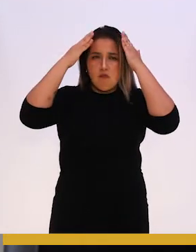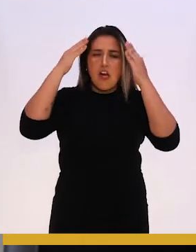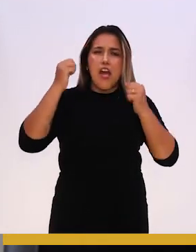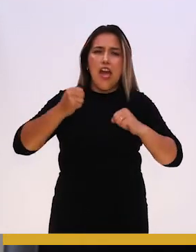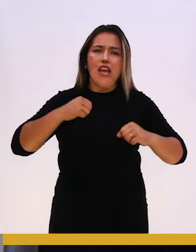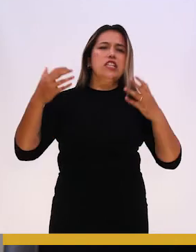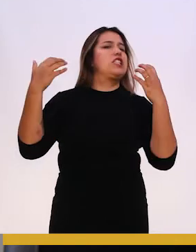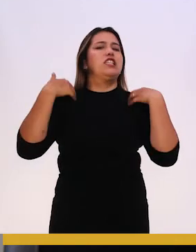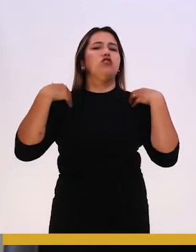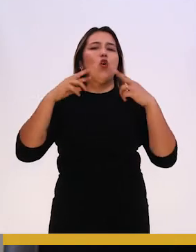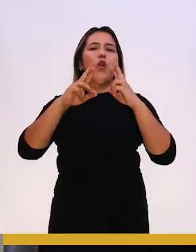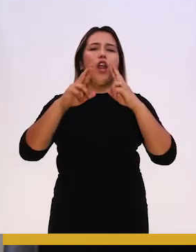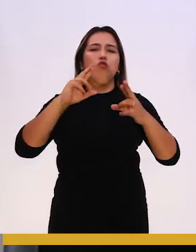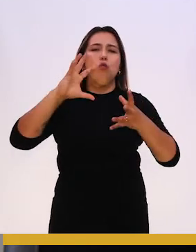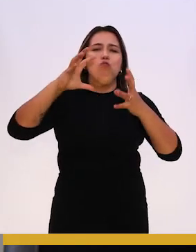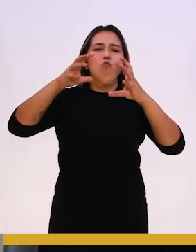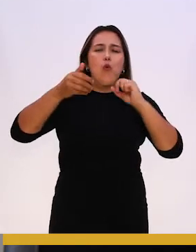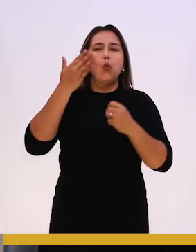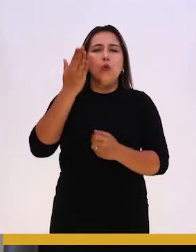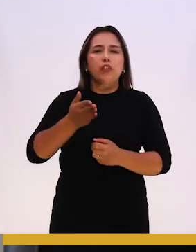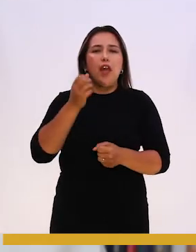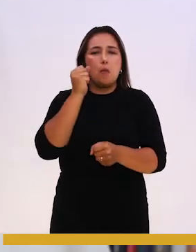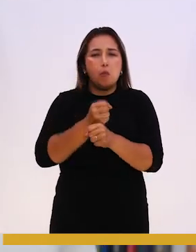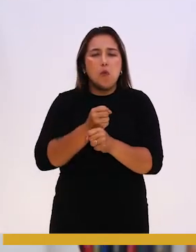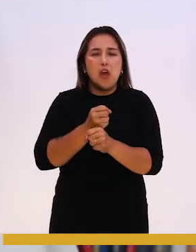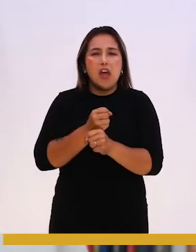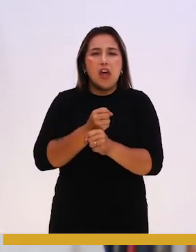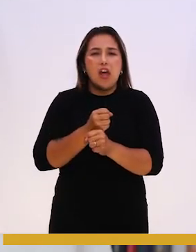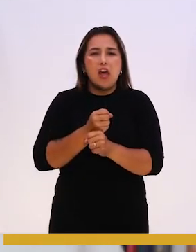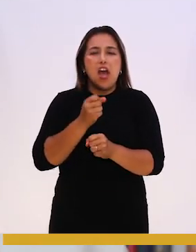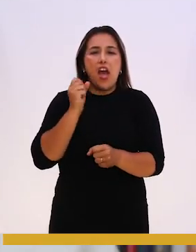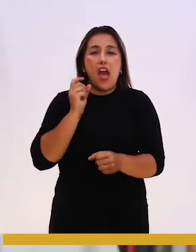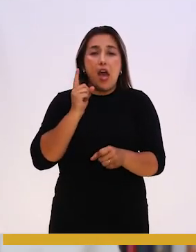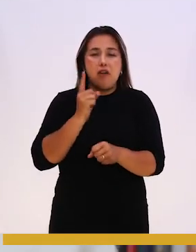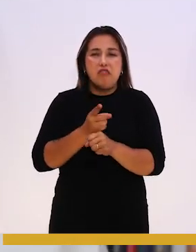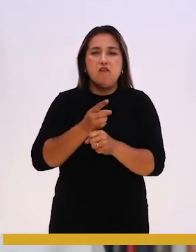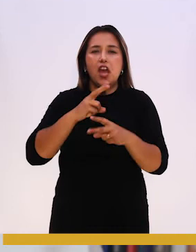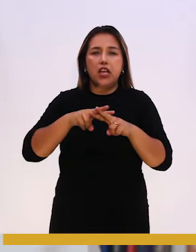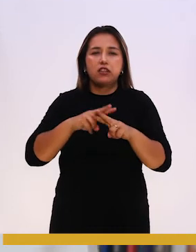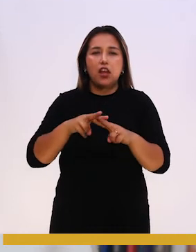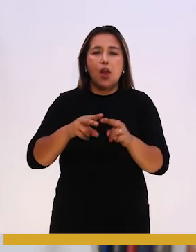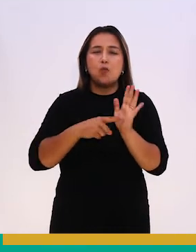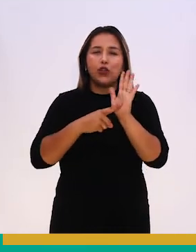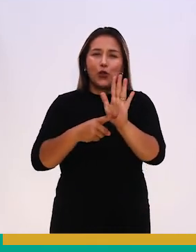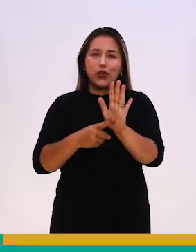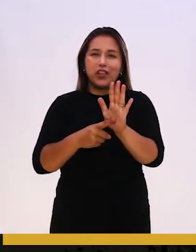acercará cada vez más a ser protagonista de su vida y así llegar a un envejecimiento